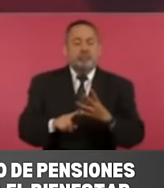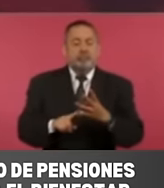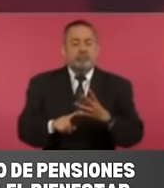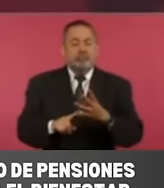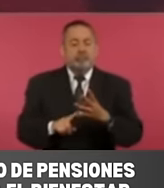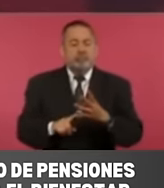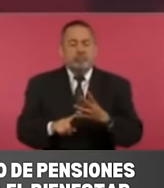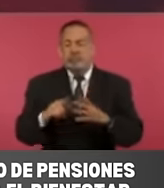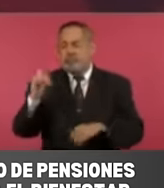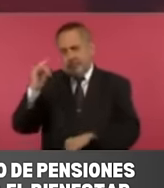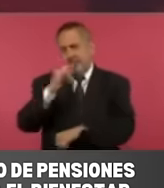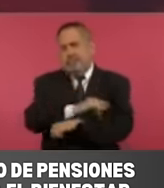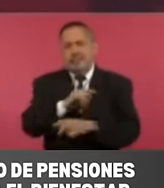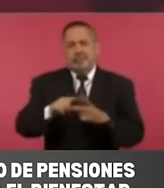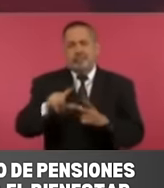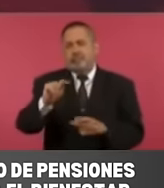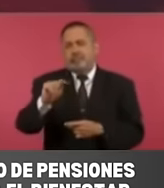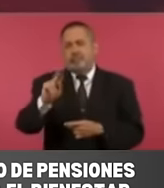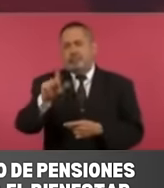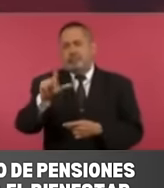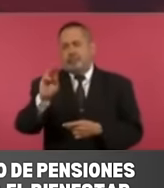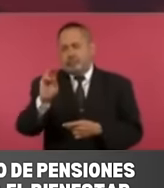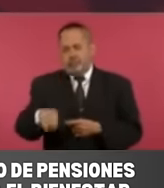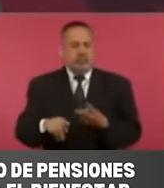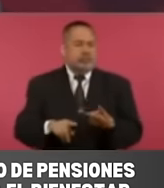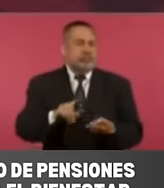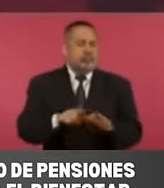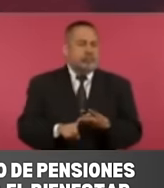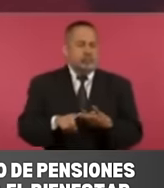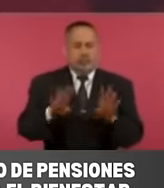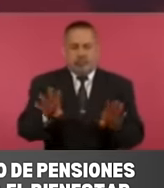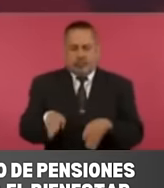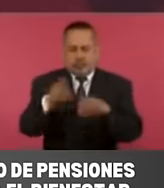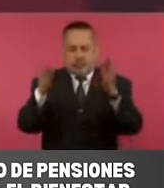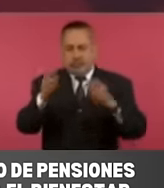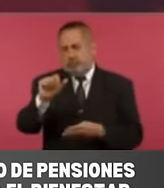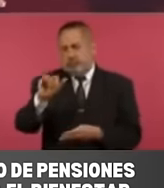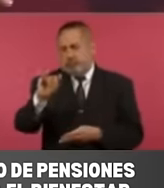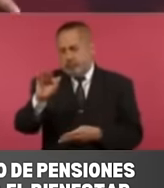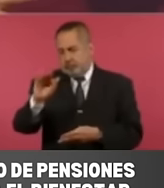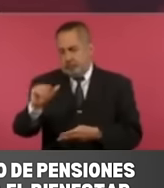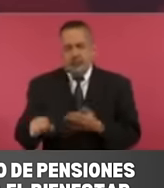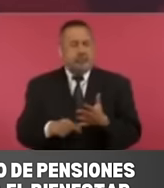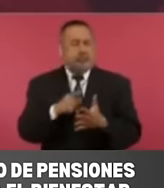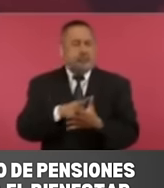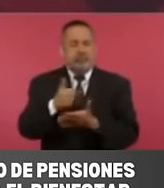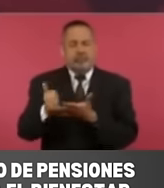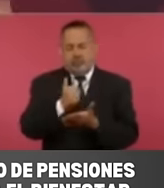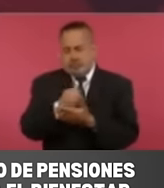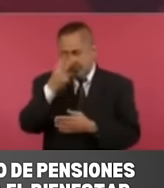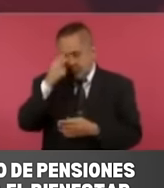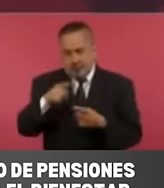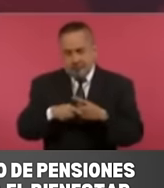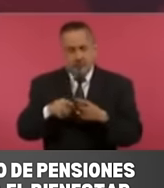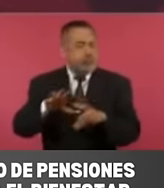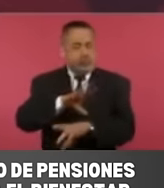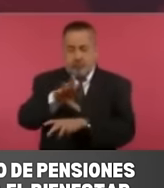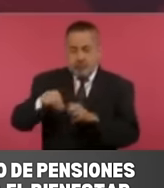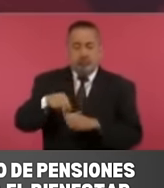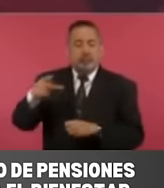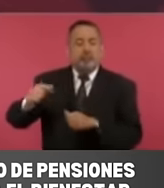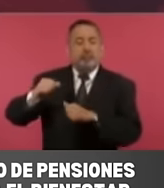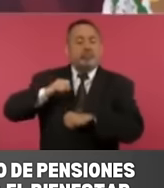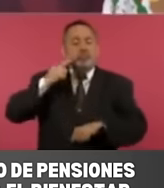el aeropuerto de Tulum, el aeropuerto Felipe Ángeles, el aeropuerto de la Ciudad de México, están